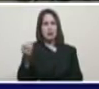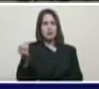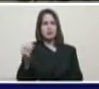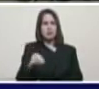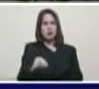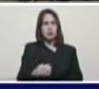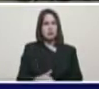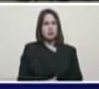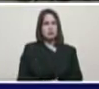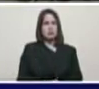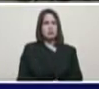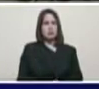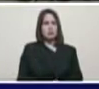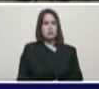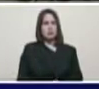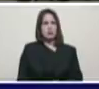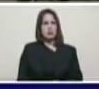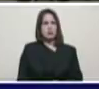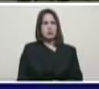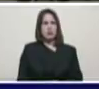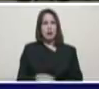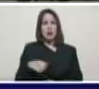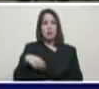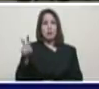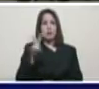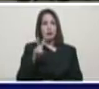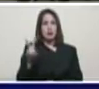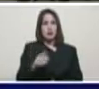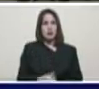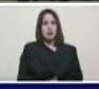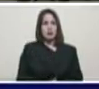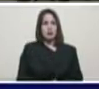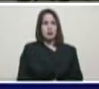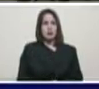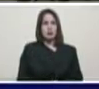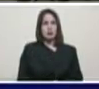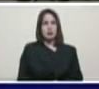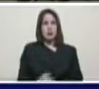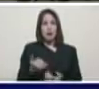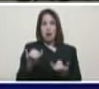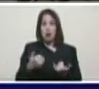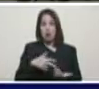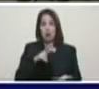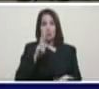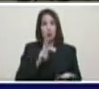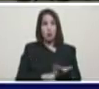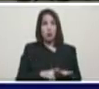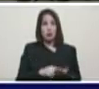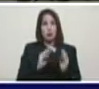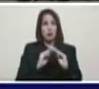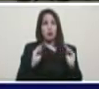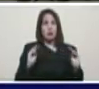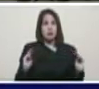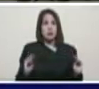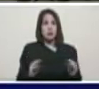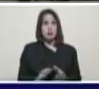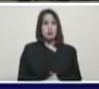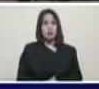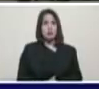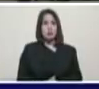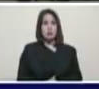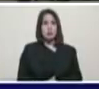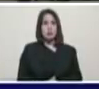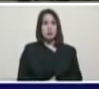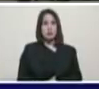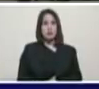la vivienda en Venezuela ahora fíjense ustedes yo estoy aprobando y así que quiero anunciar